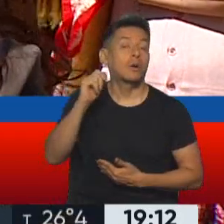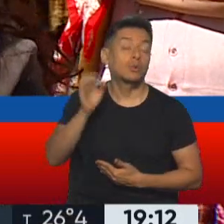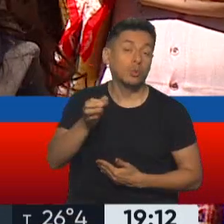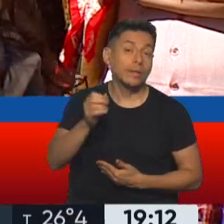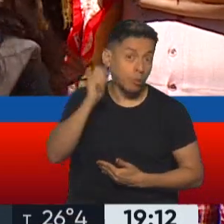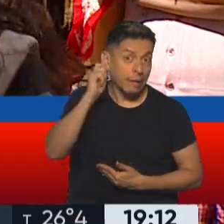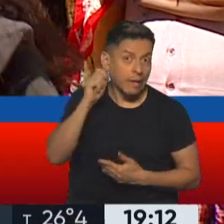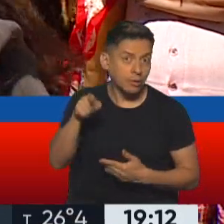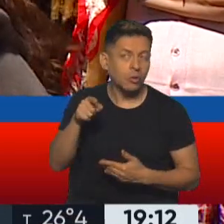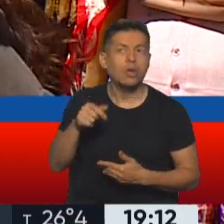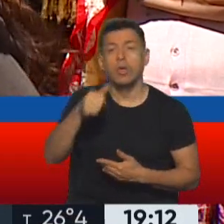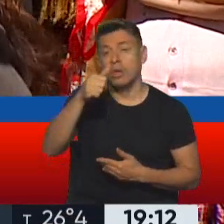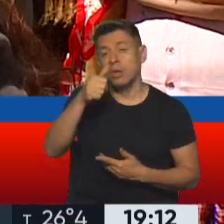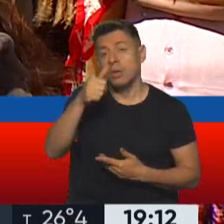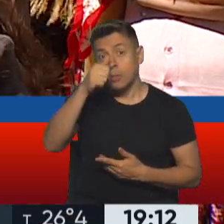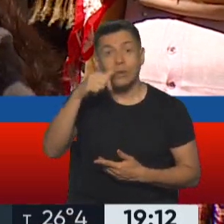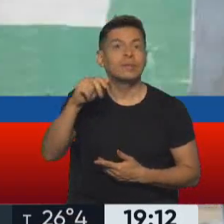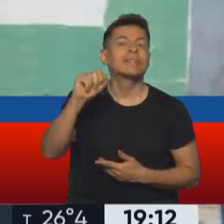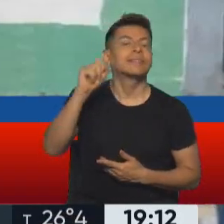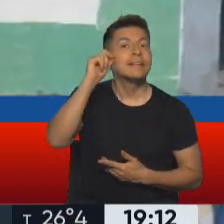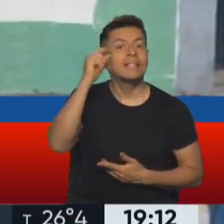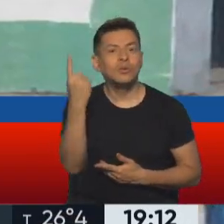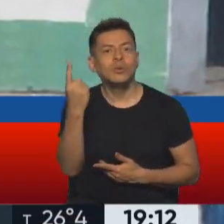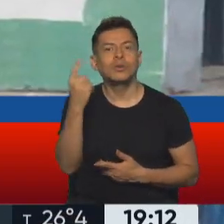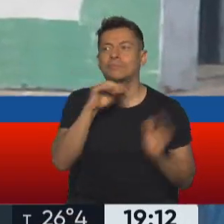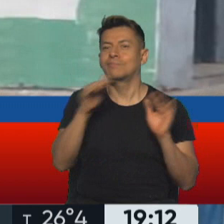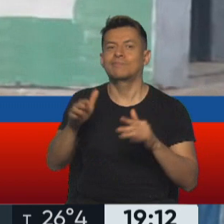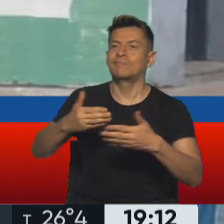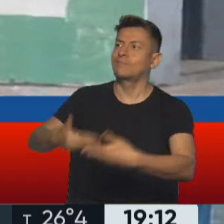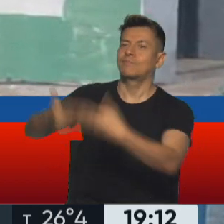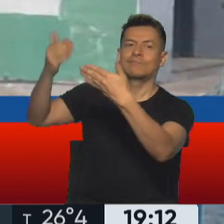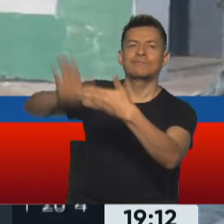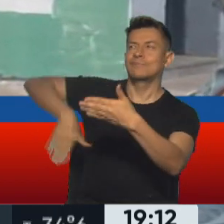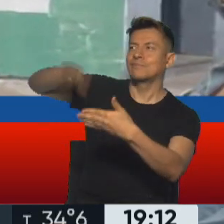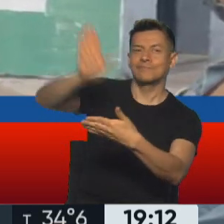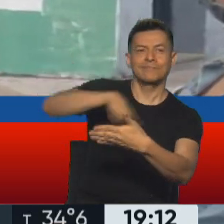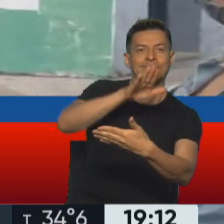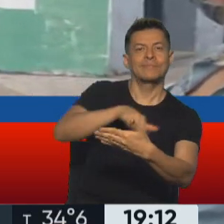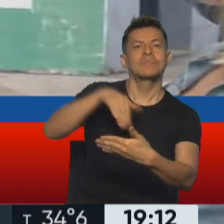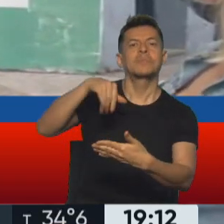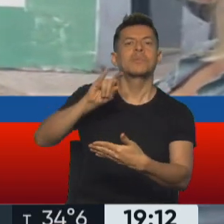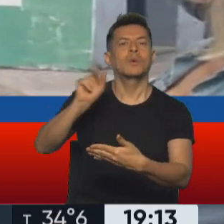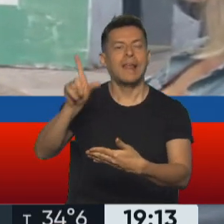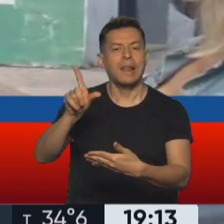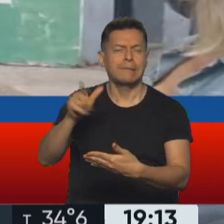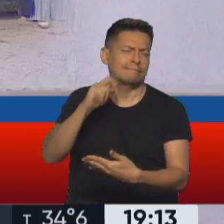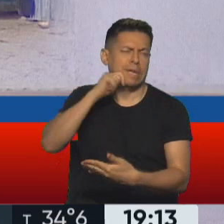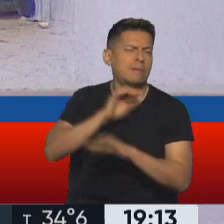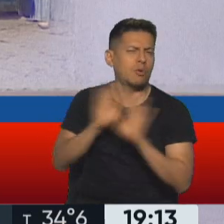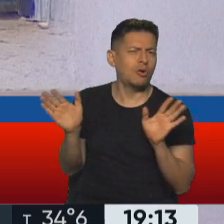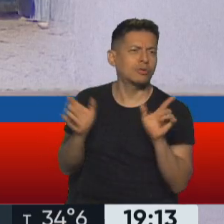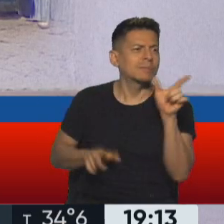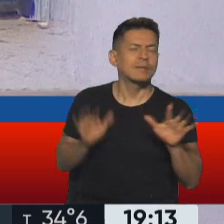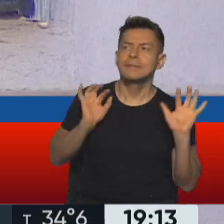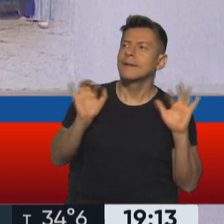domingo 31 e hicimos el mural acá en frente el mural quedó hermoso mucha